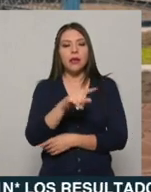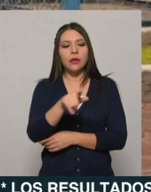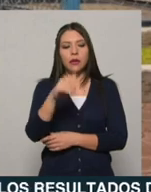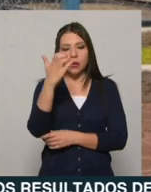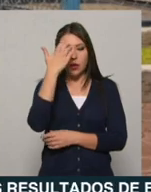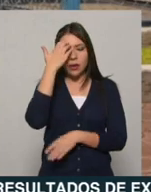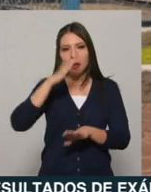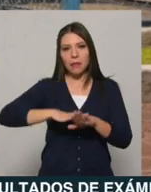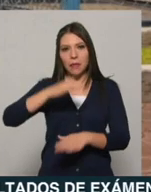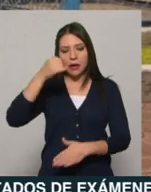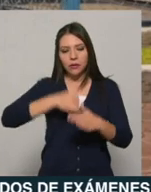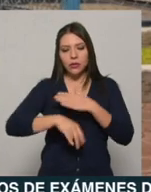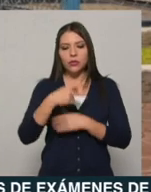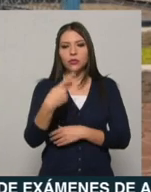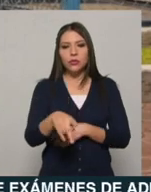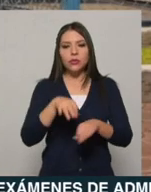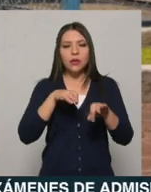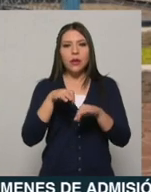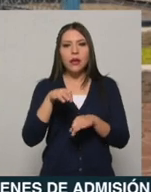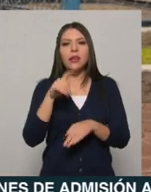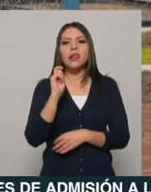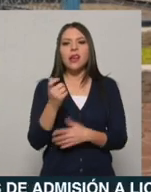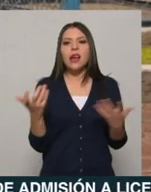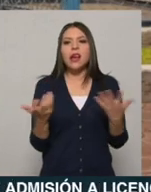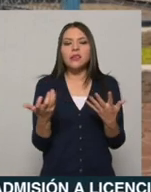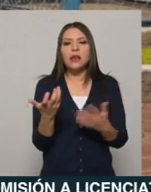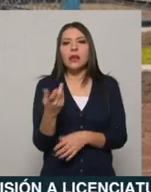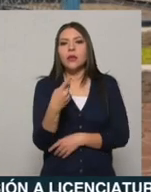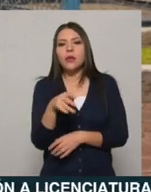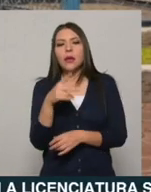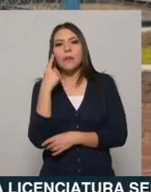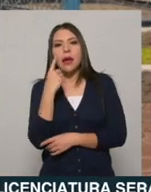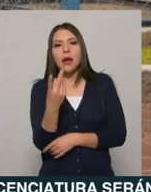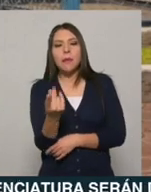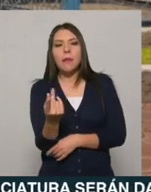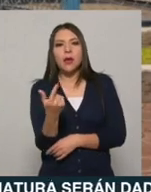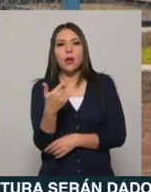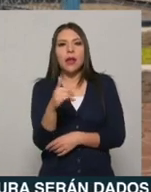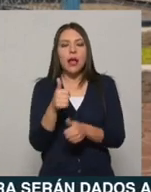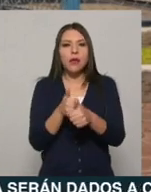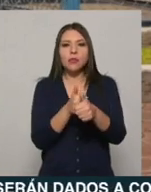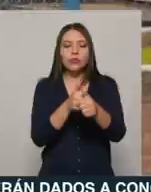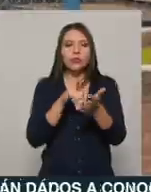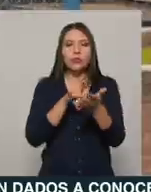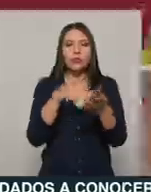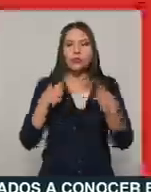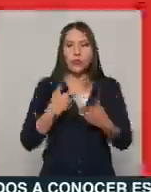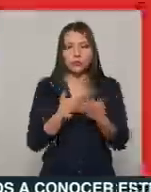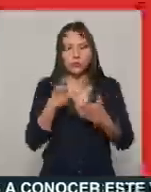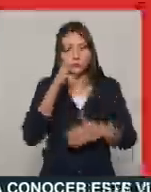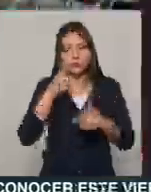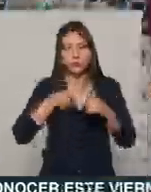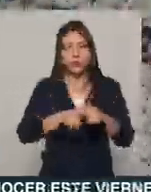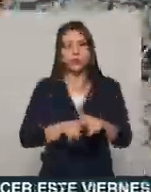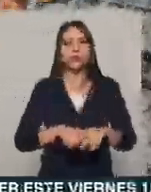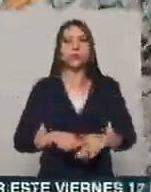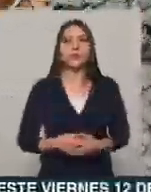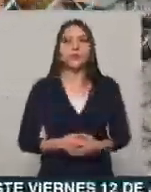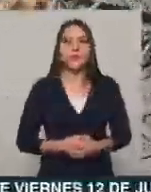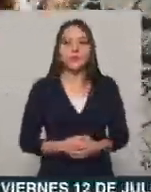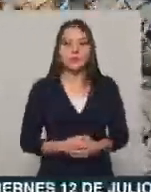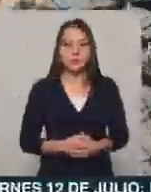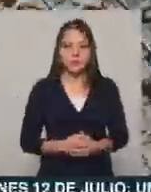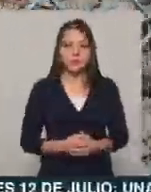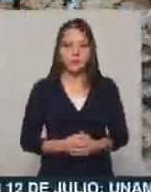más acerca de la labor de estos animalitos que fungen como perros guía. Así que, ¡vamos a ¡darle!